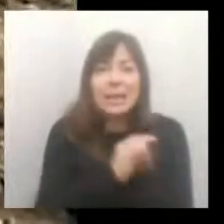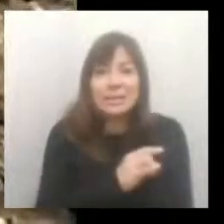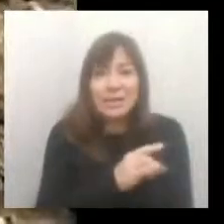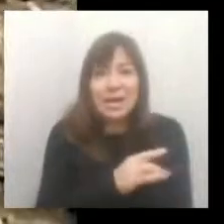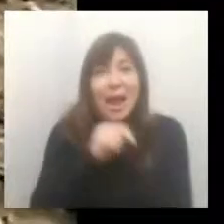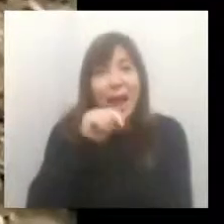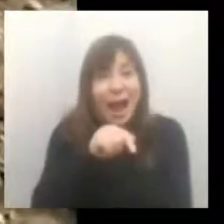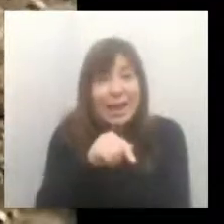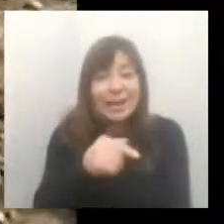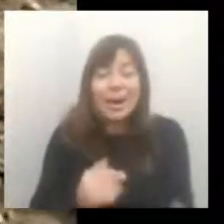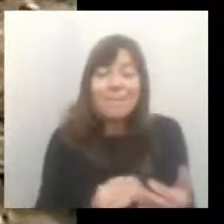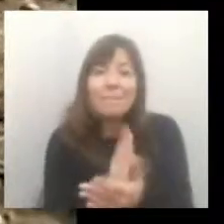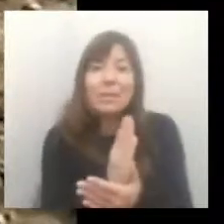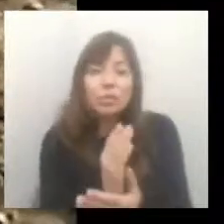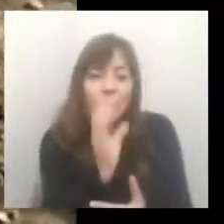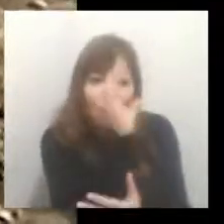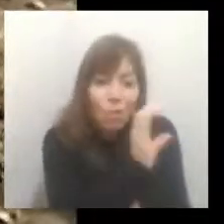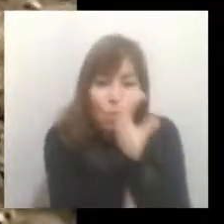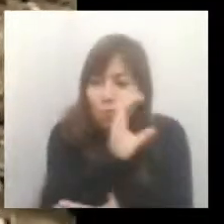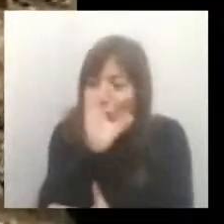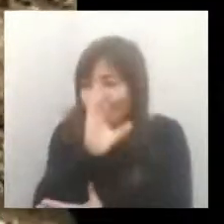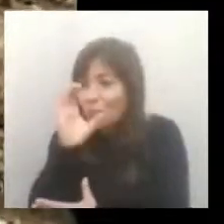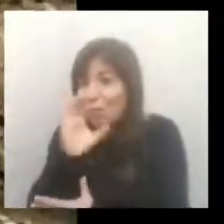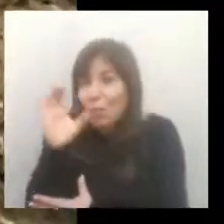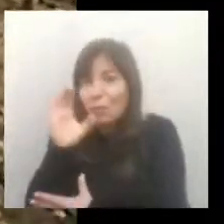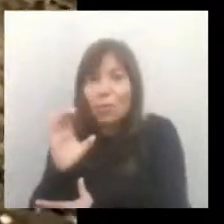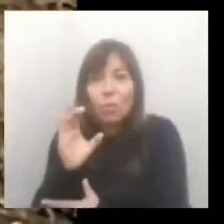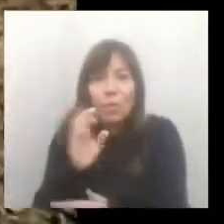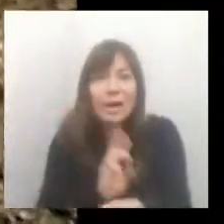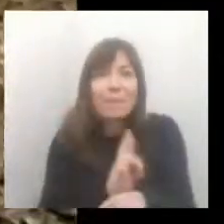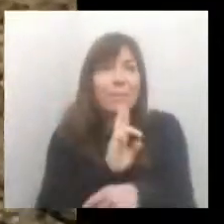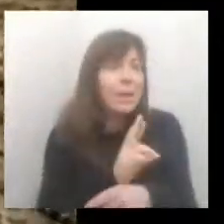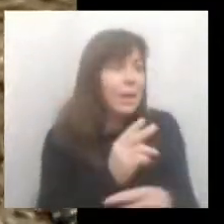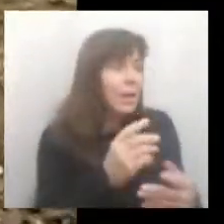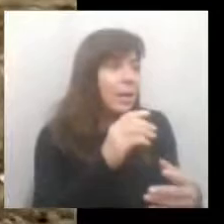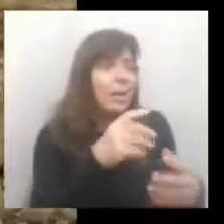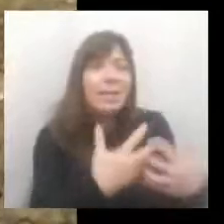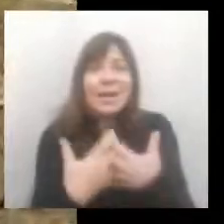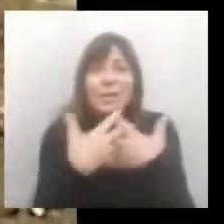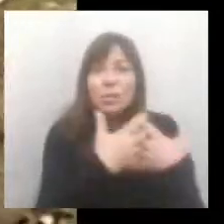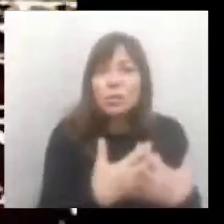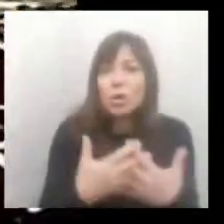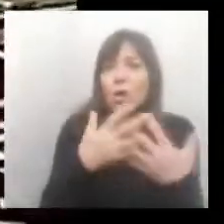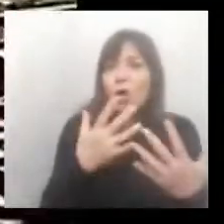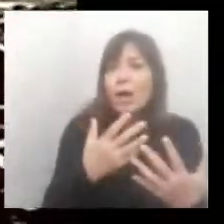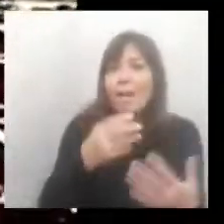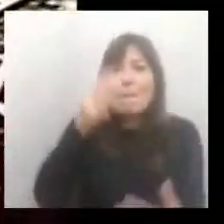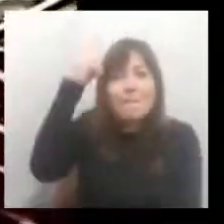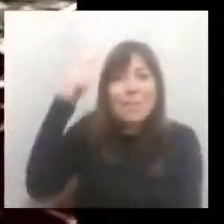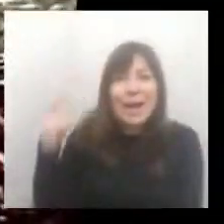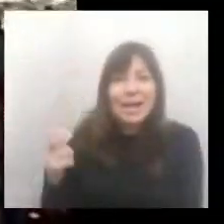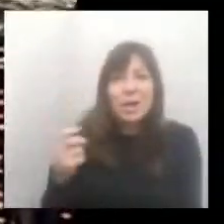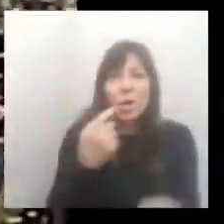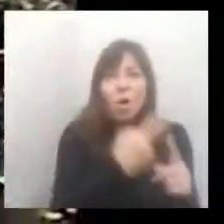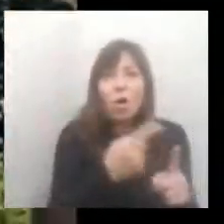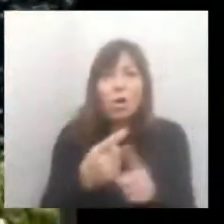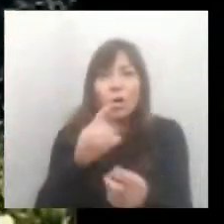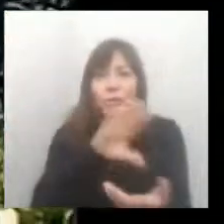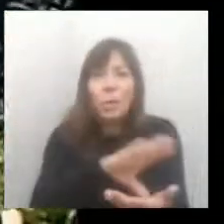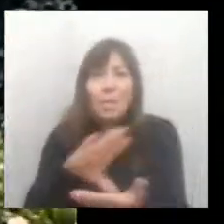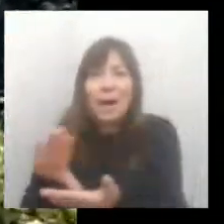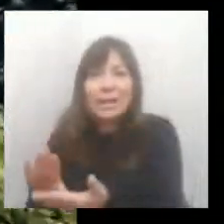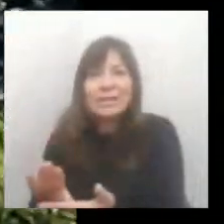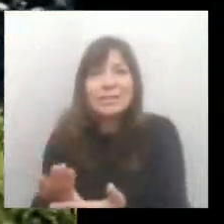momento empezó a buscar otros referentes en el mundo, como el Exploratorium de Estados Unidos, el Papalote de México, pero lo interesante es que lo llevó a